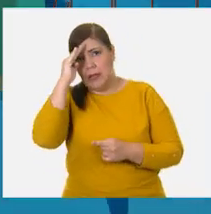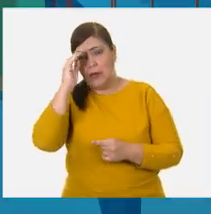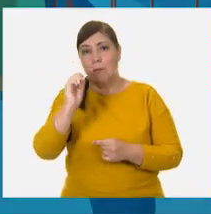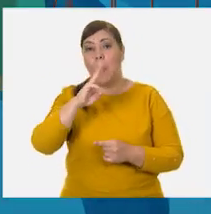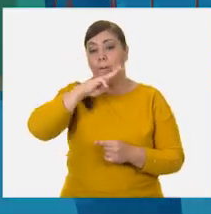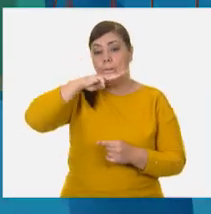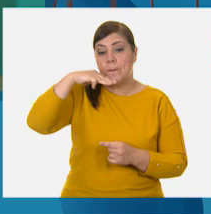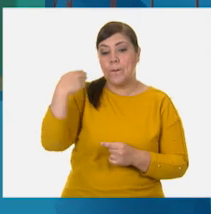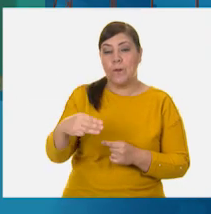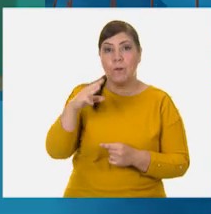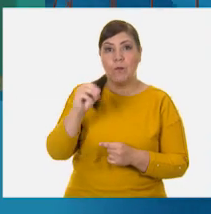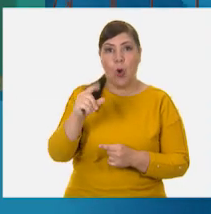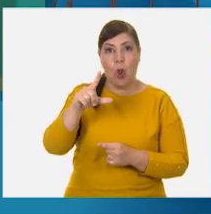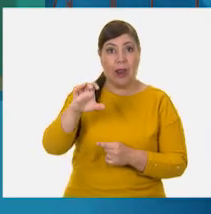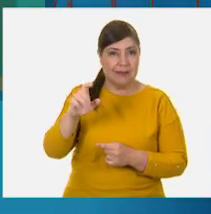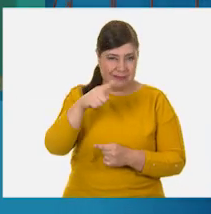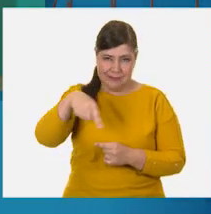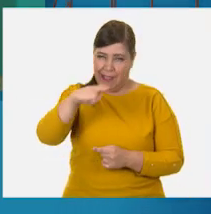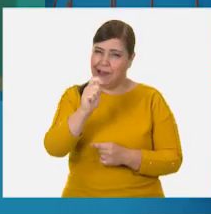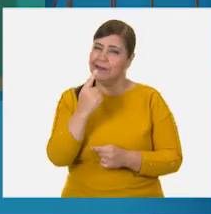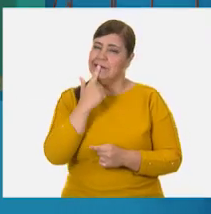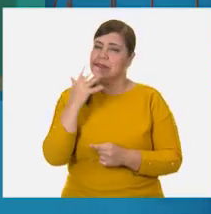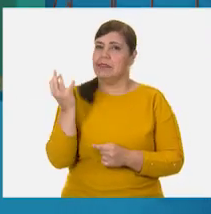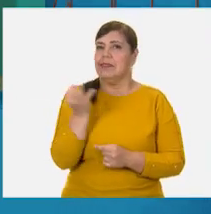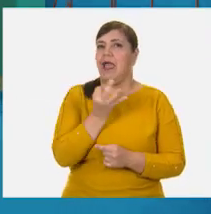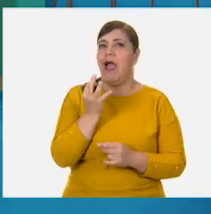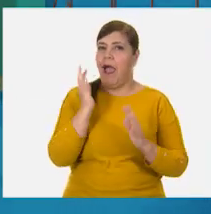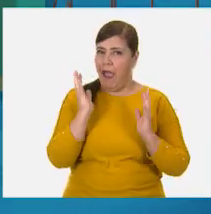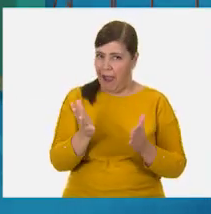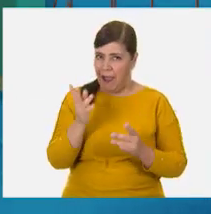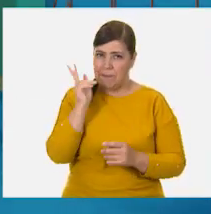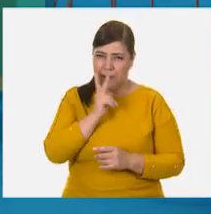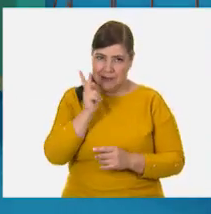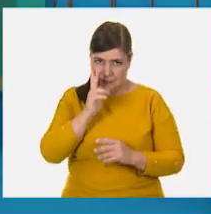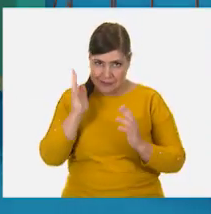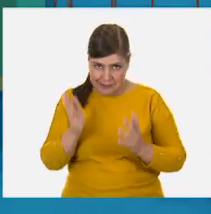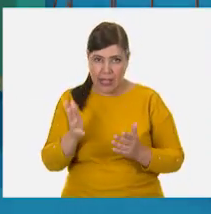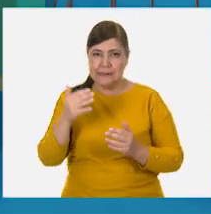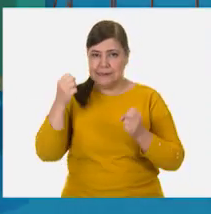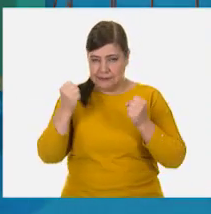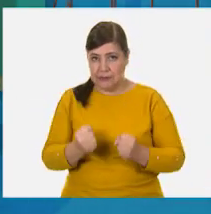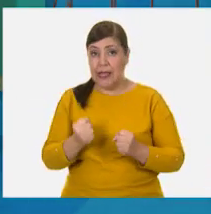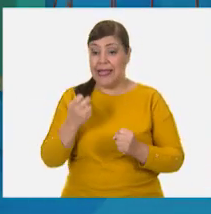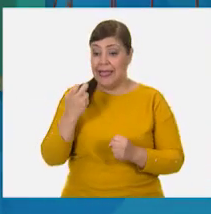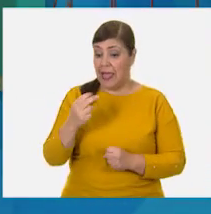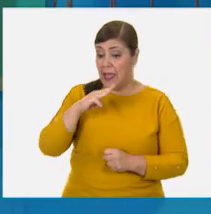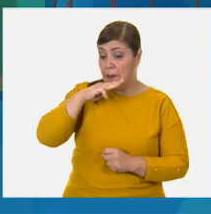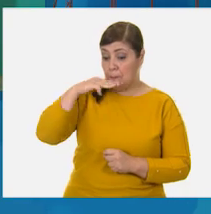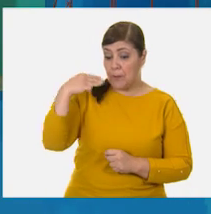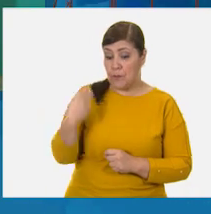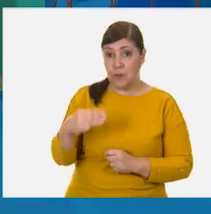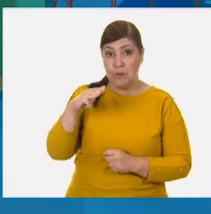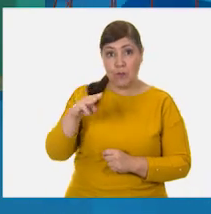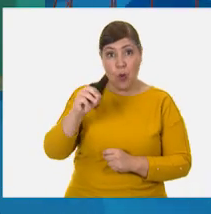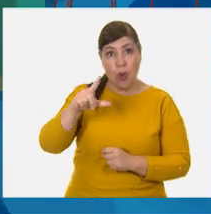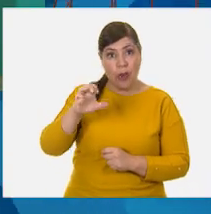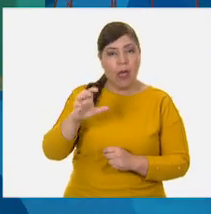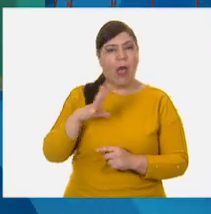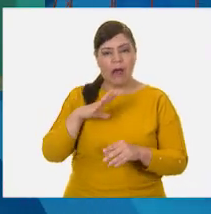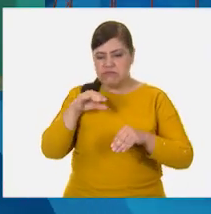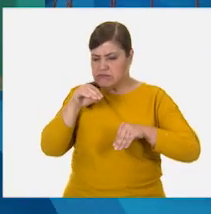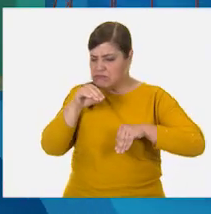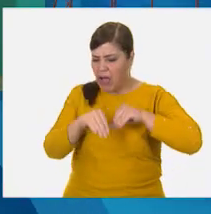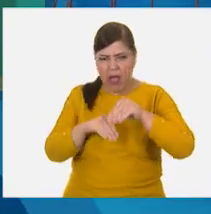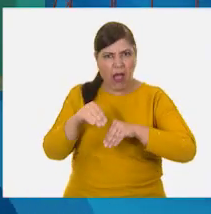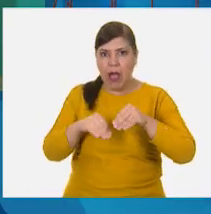mole, que estoy segura que todos ustedes han saboreado en algún momento, ¿no? Y este platillo está constituido precisamente